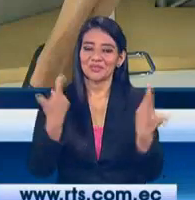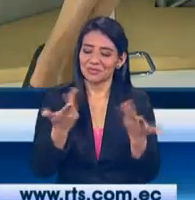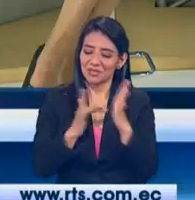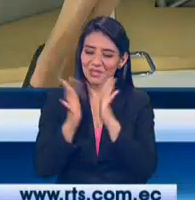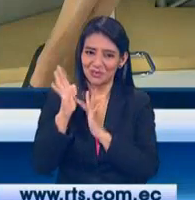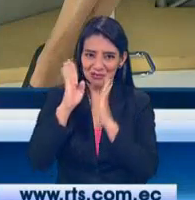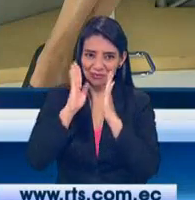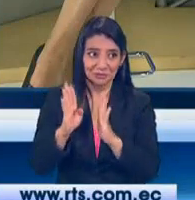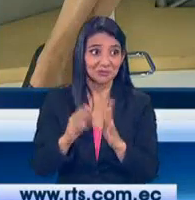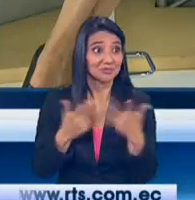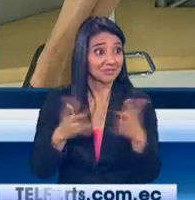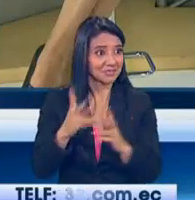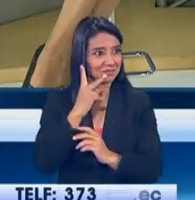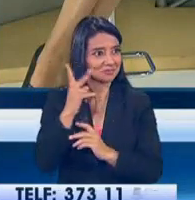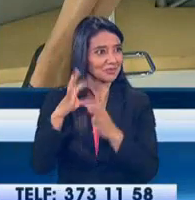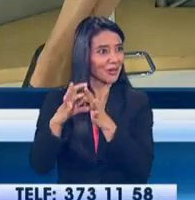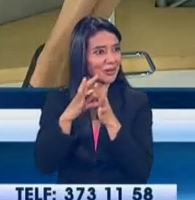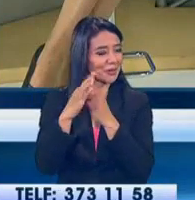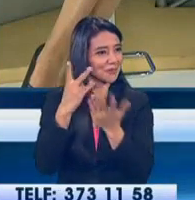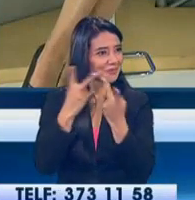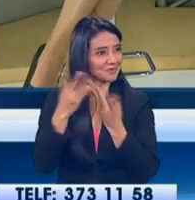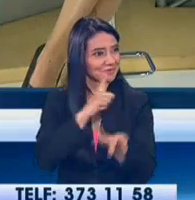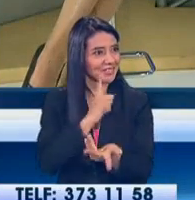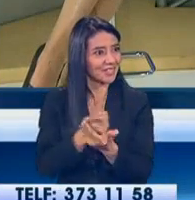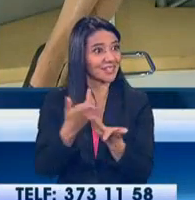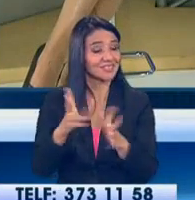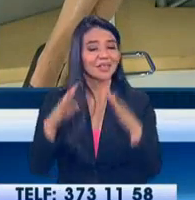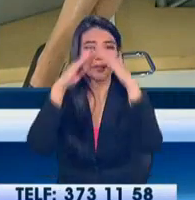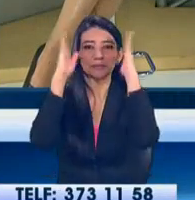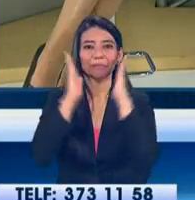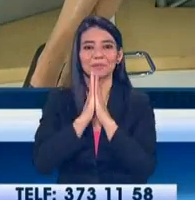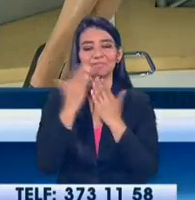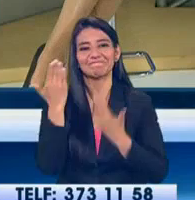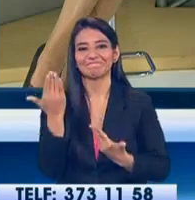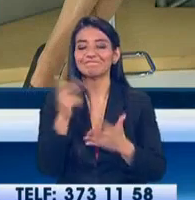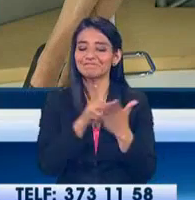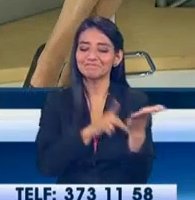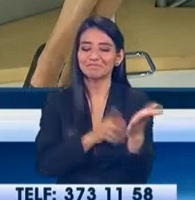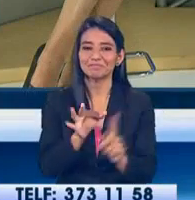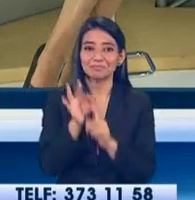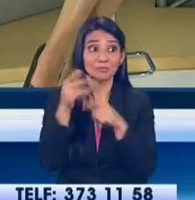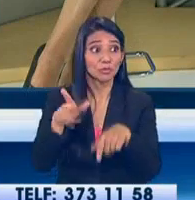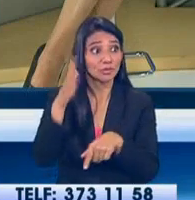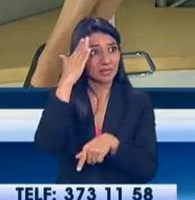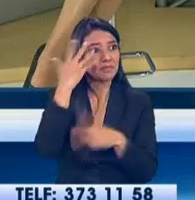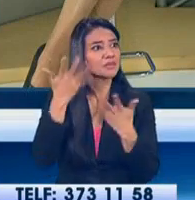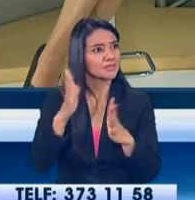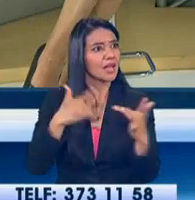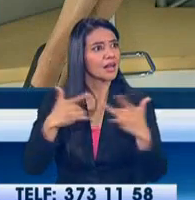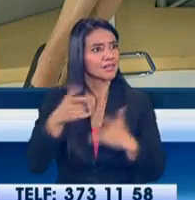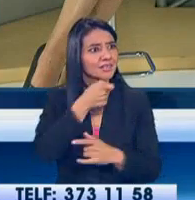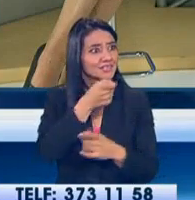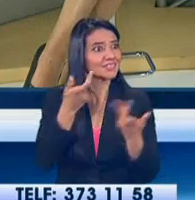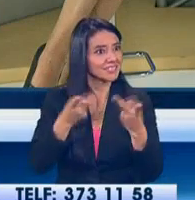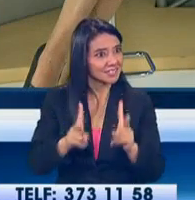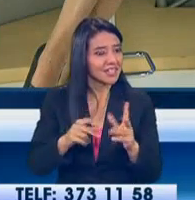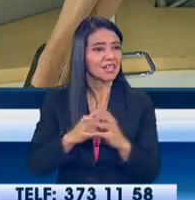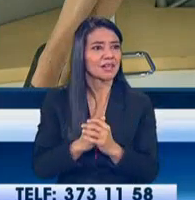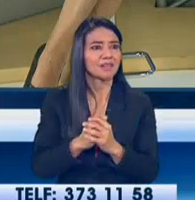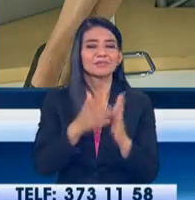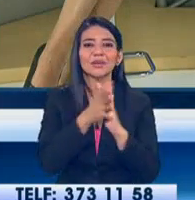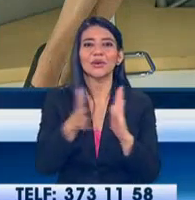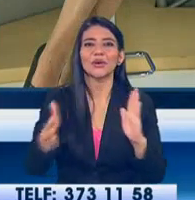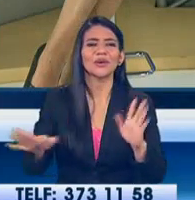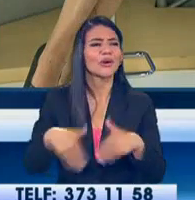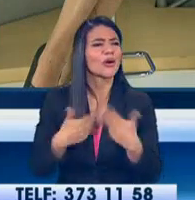precisamente ahí vemos ya a nuestros compañeros, al Renan y a la Sofi, que están desde el panecillo con un programa especial. Sabemos que ya están con artistas, ustedes chicos, que están con coros.